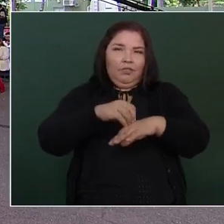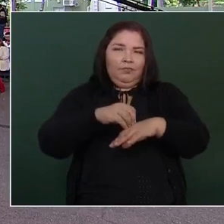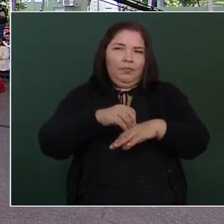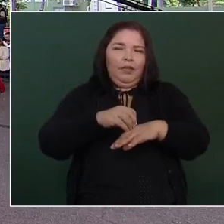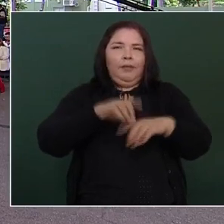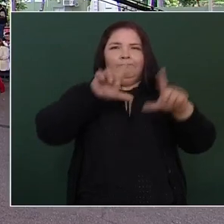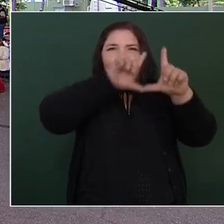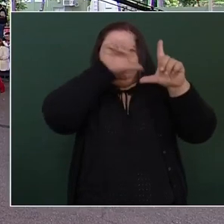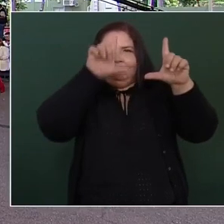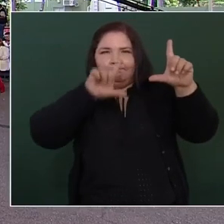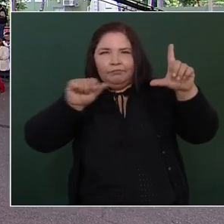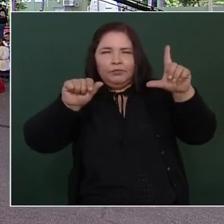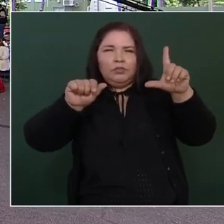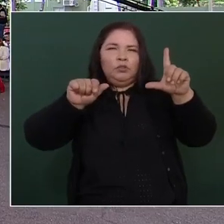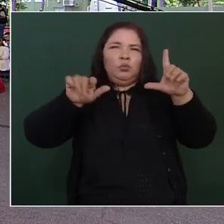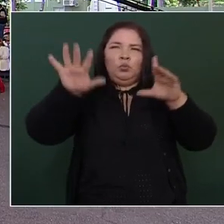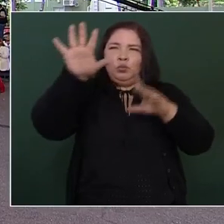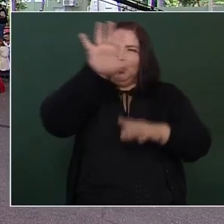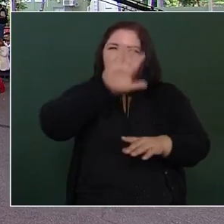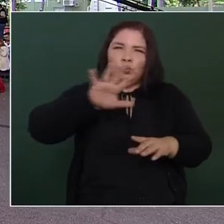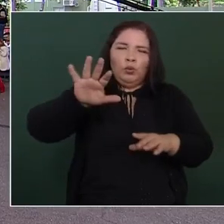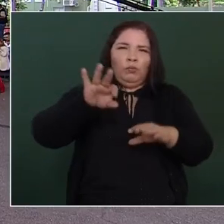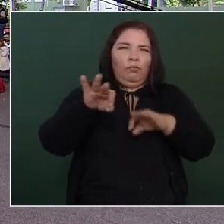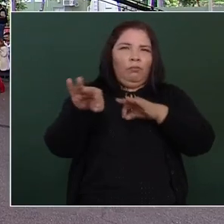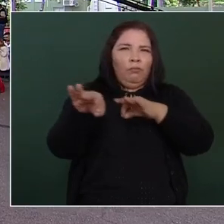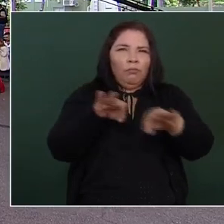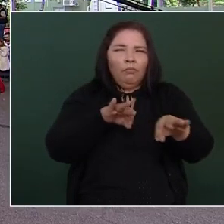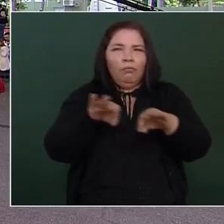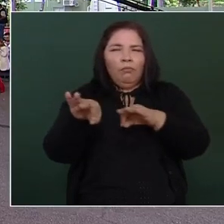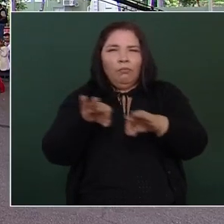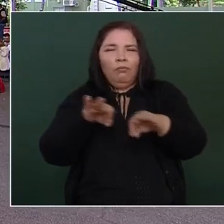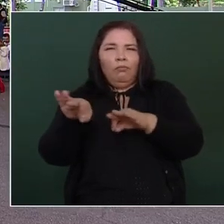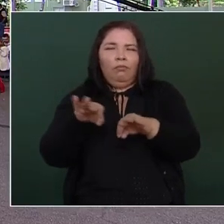país estamos trabajando.